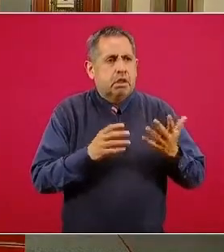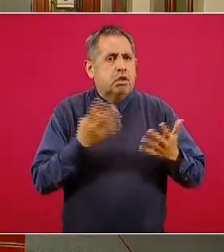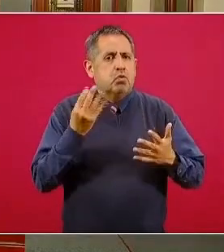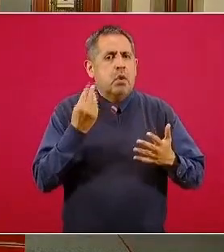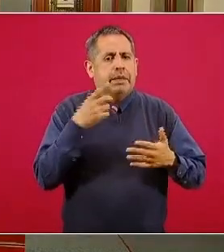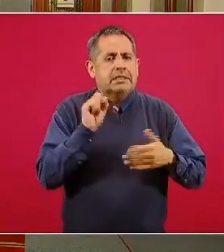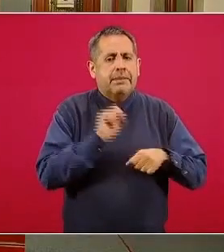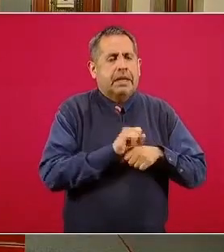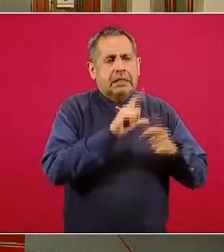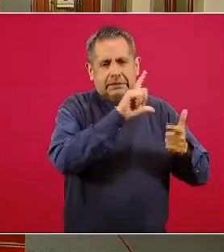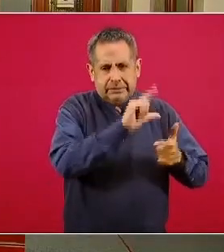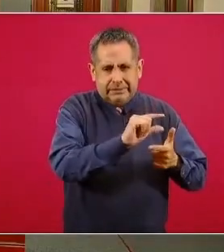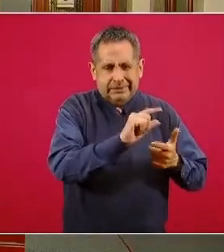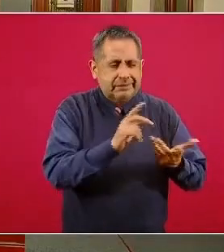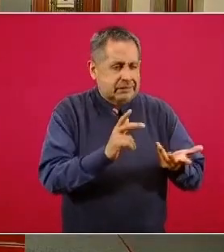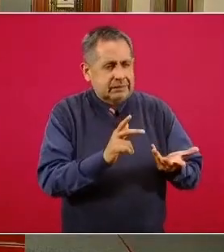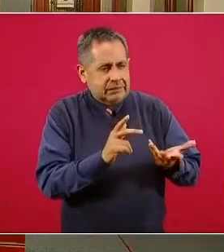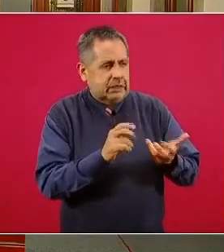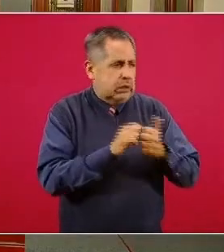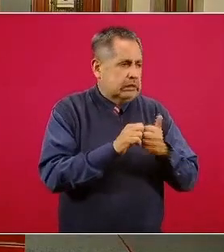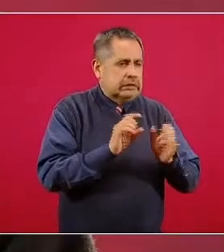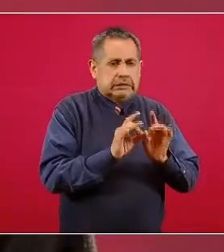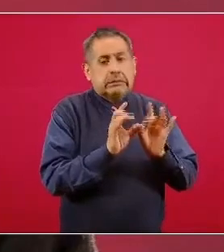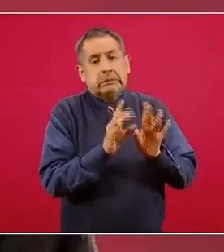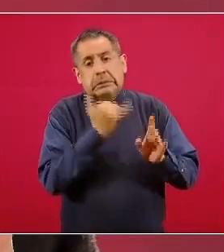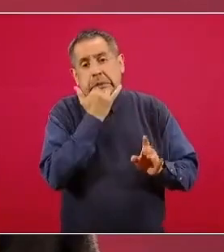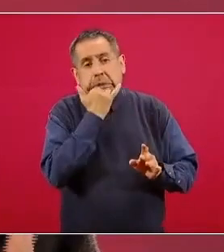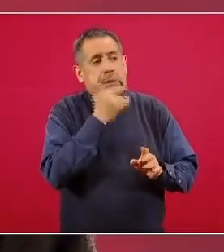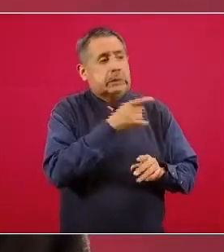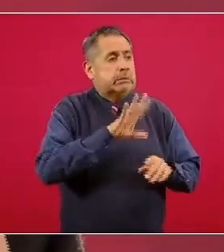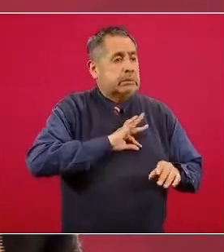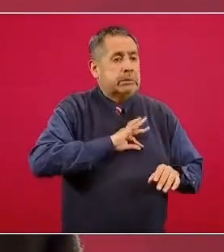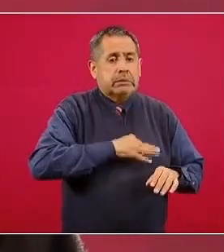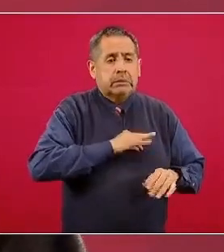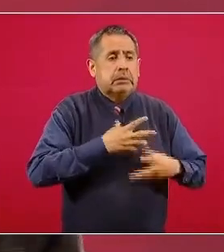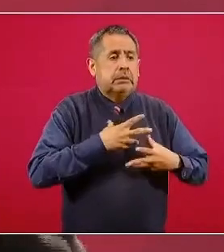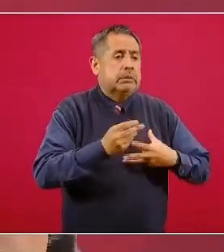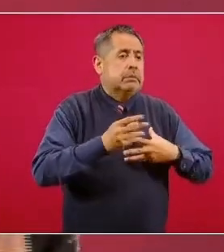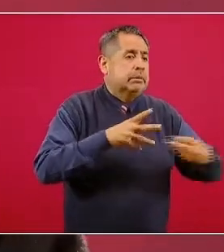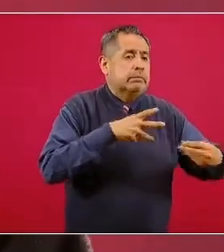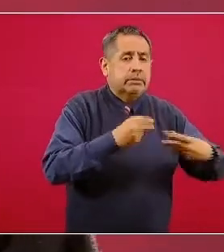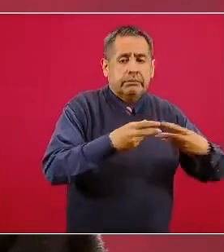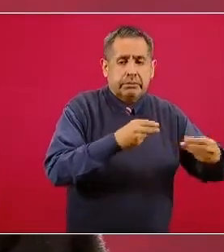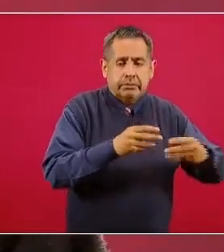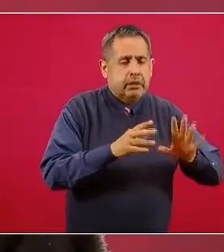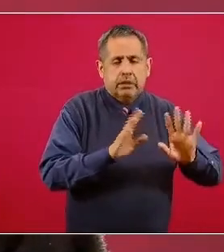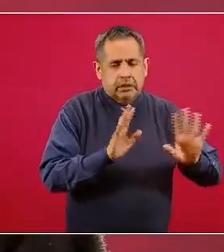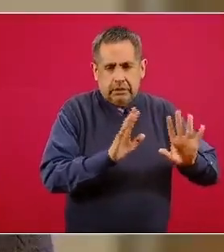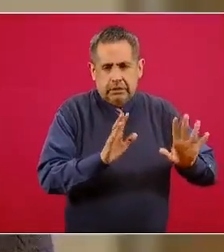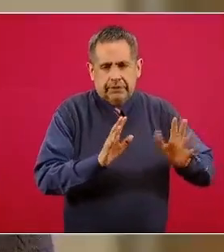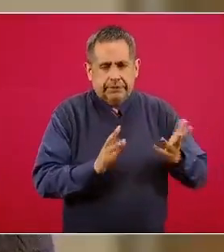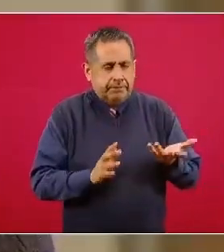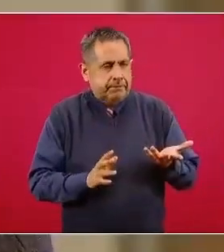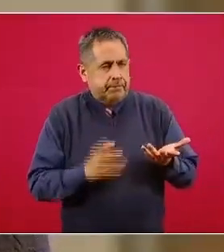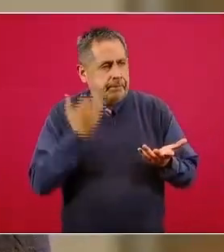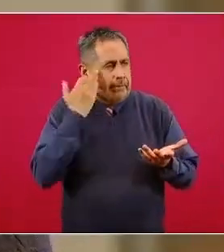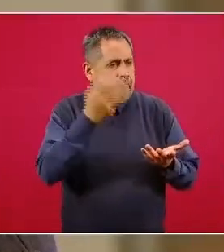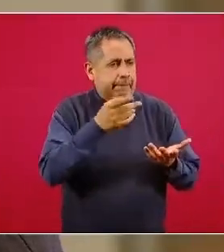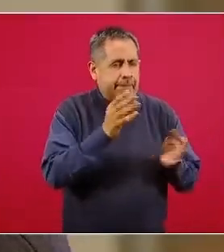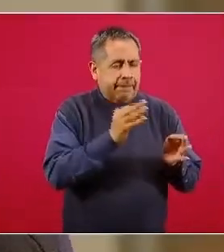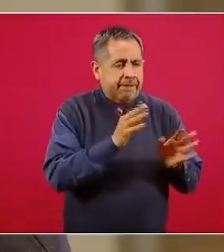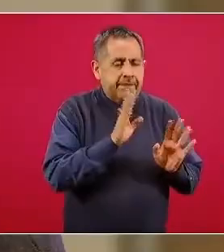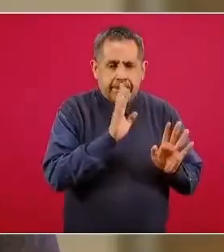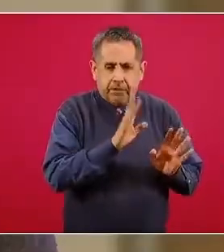de reducción, pero con siempre la probabilidad, la posibilidad de que pudiera tener un repunte durante el